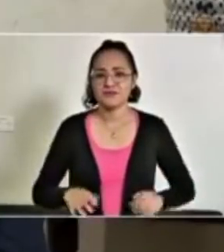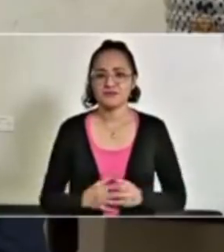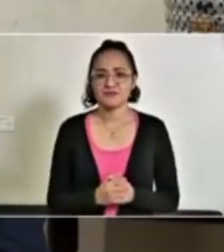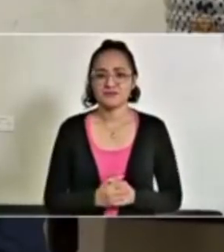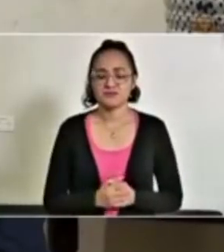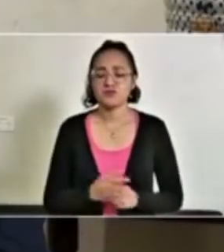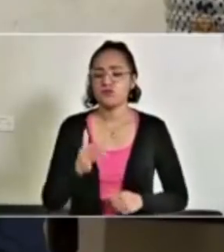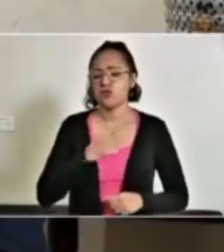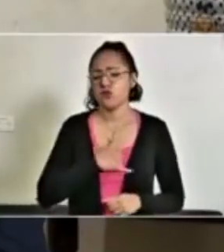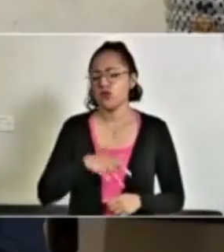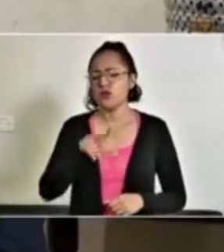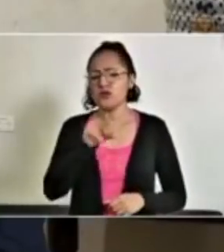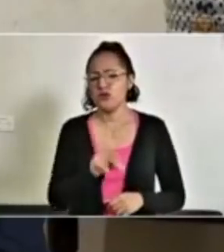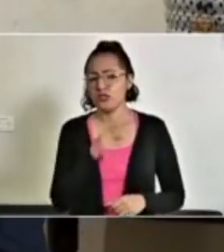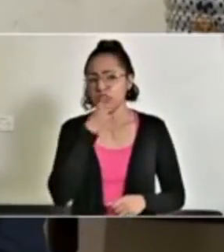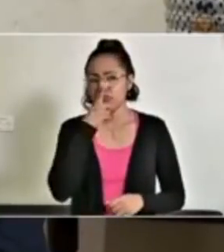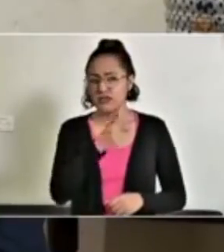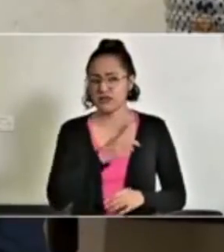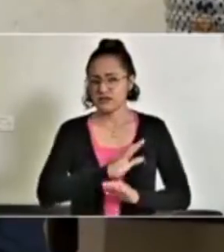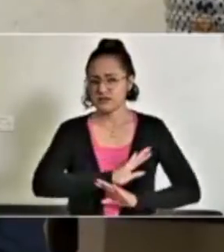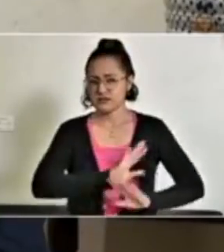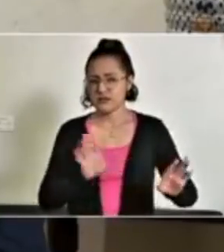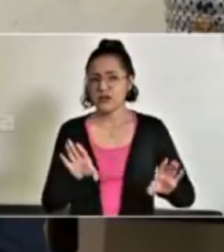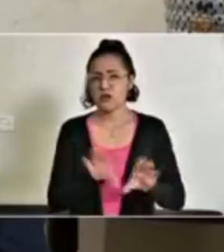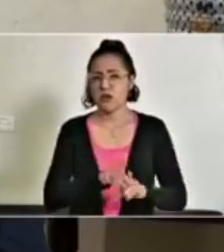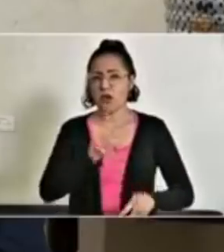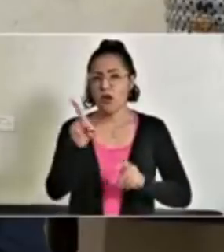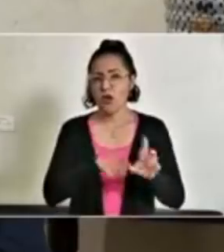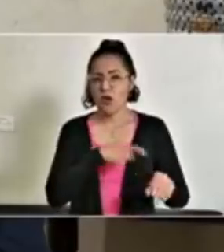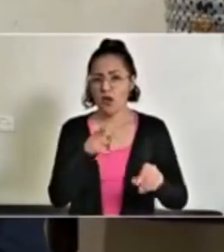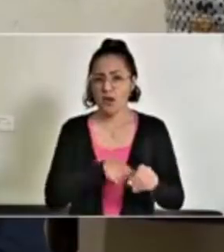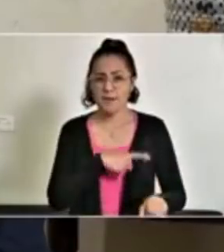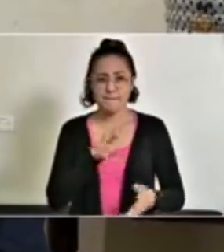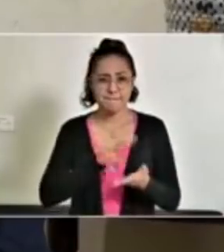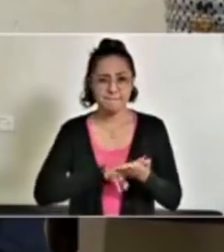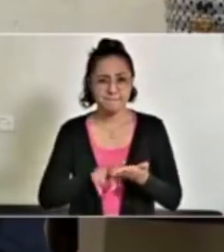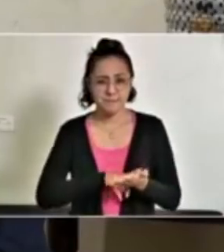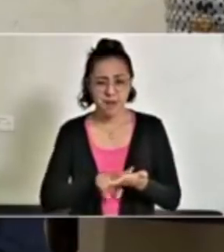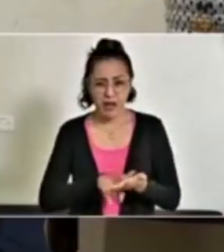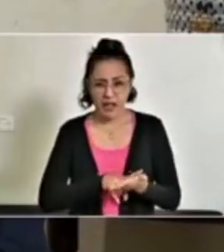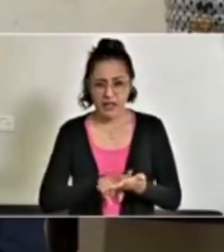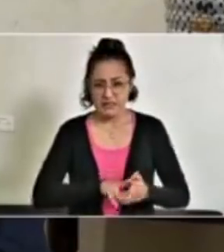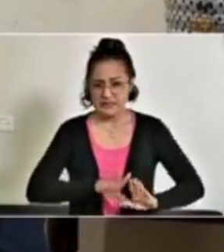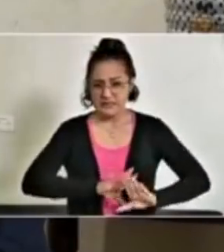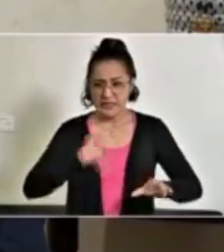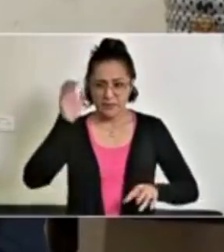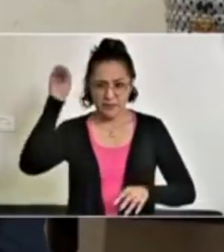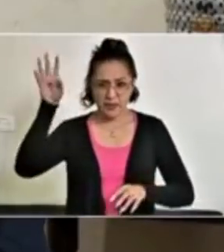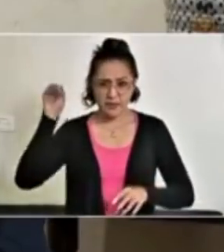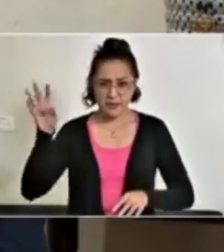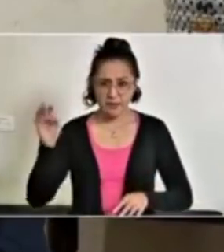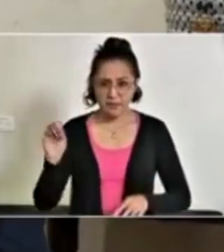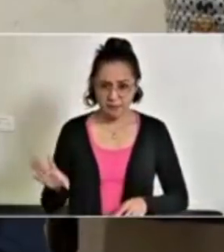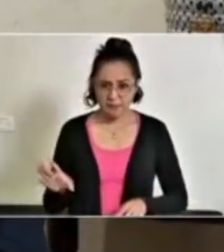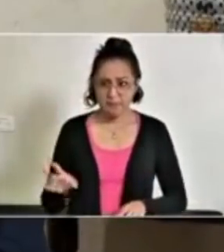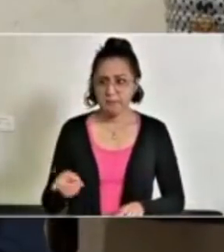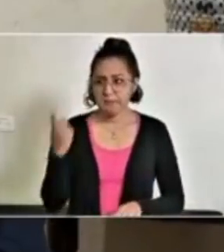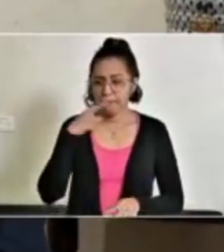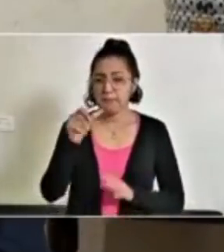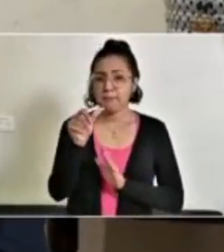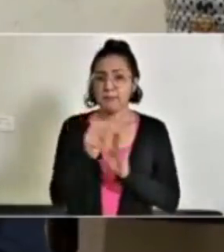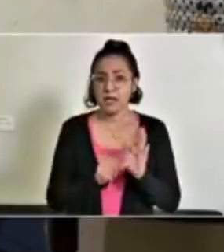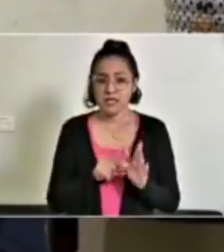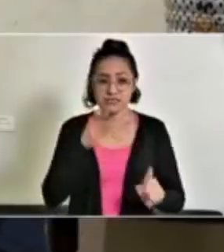yo no apuntaría a un color verde para un mes específico